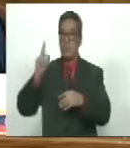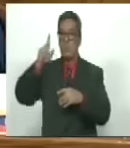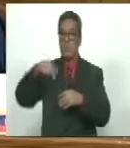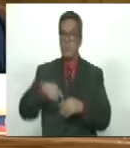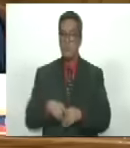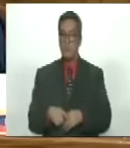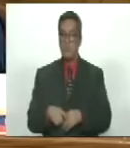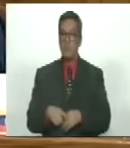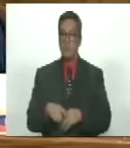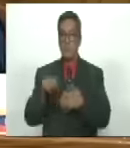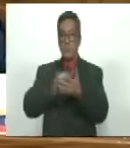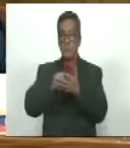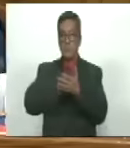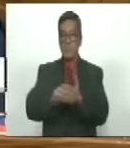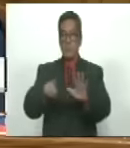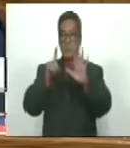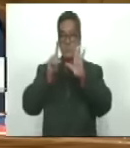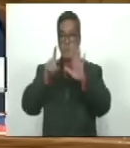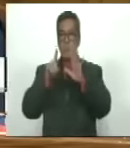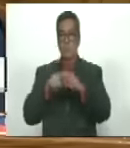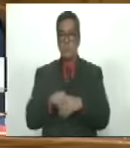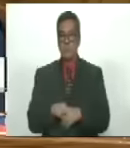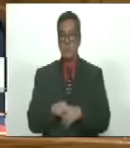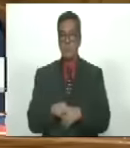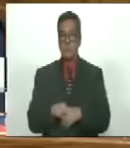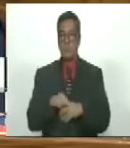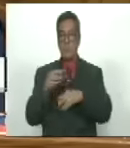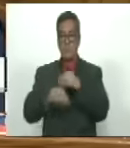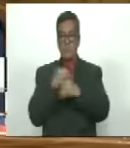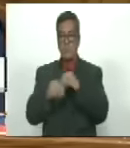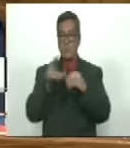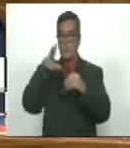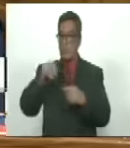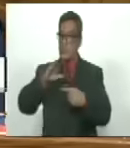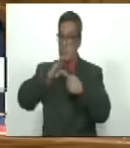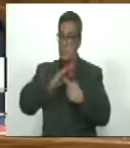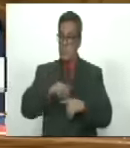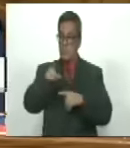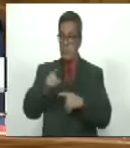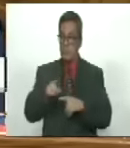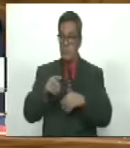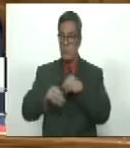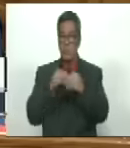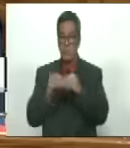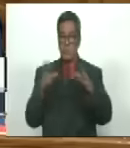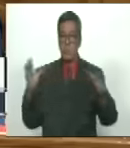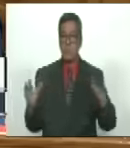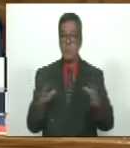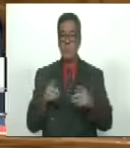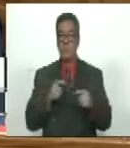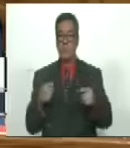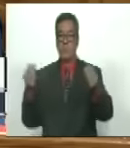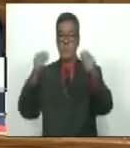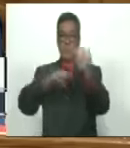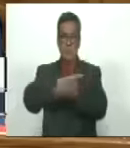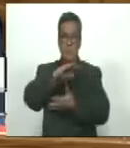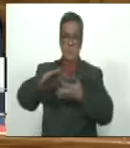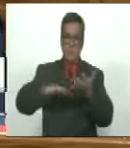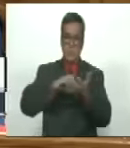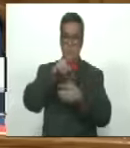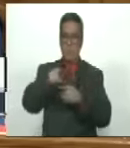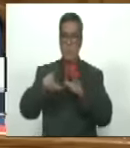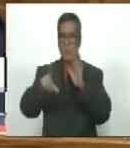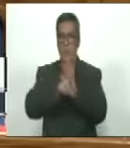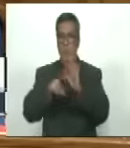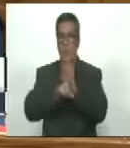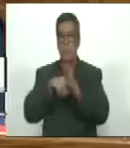Además, el artículo 6 plantea el no sometimiento a mecanismos de resolución de controversias. Esta